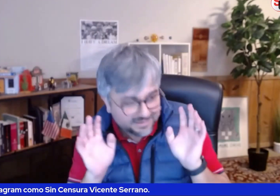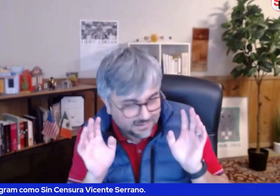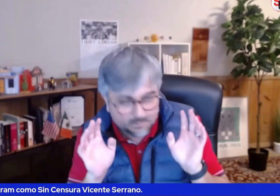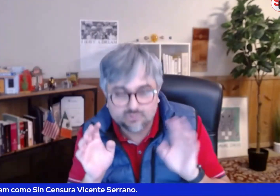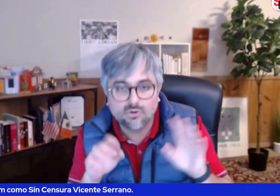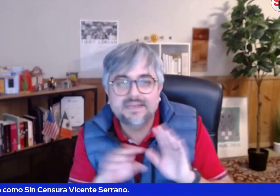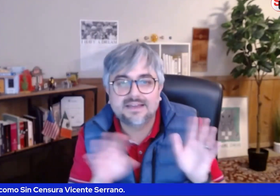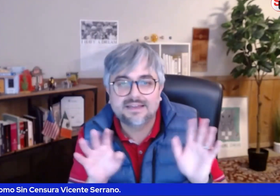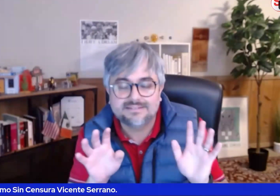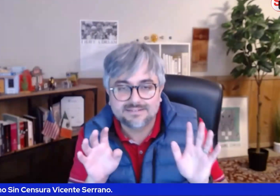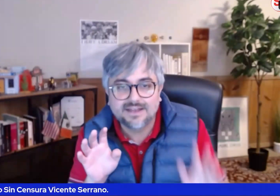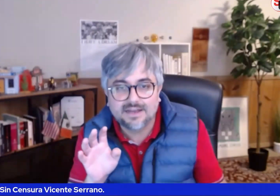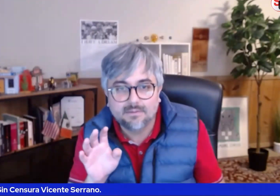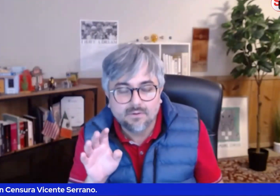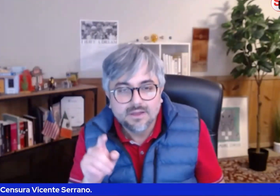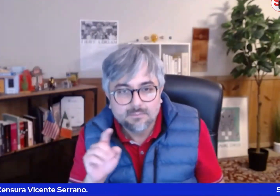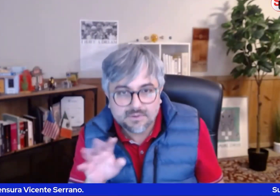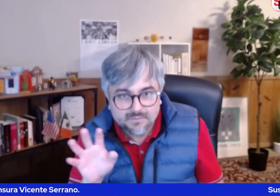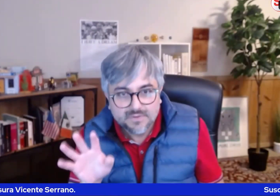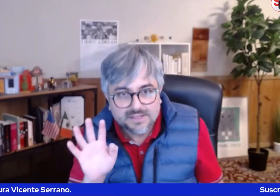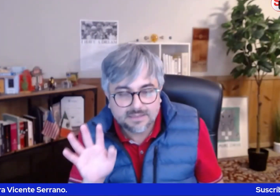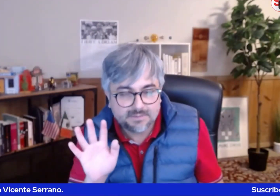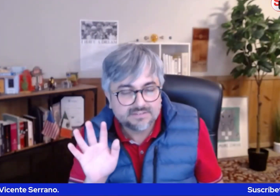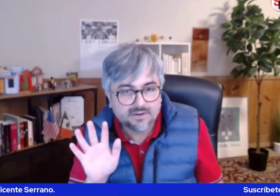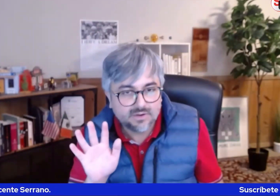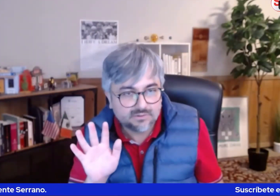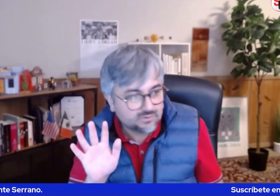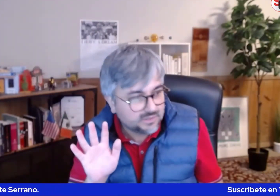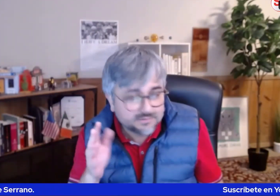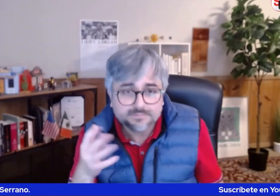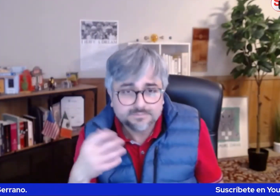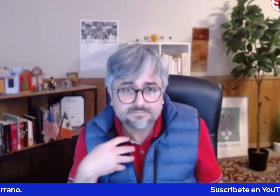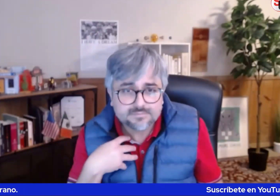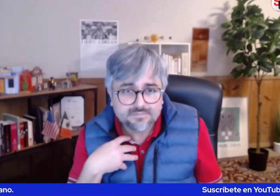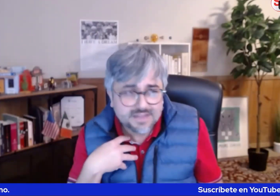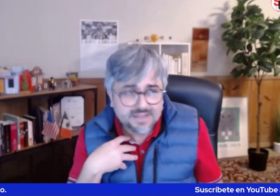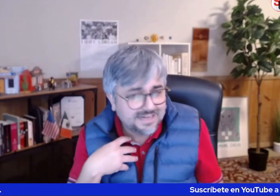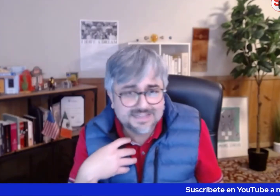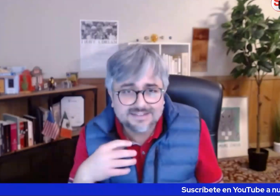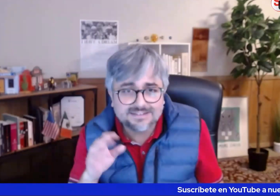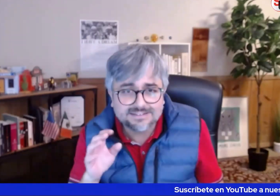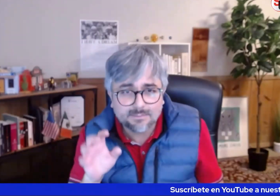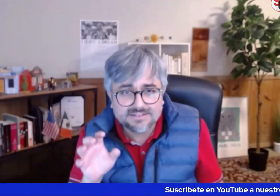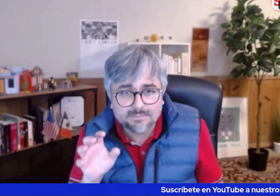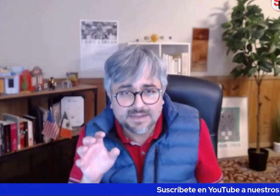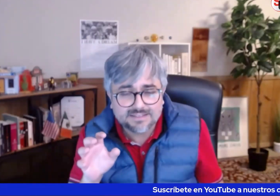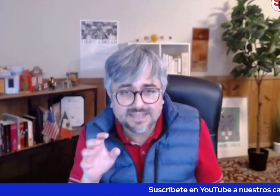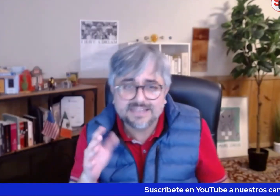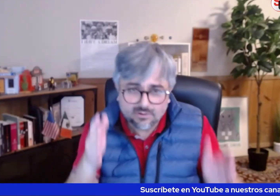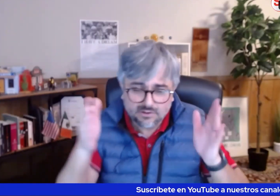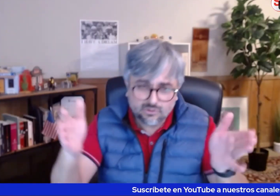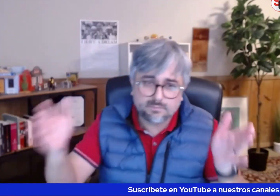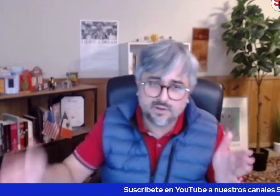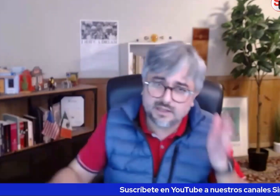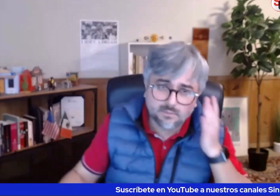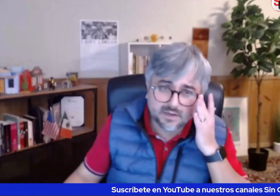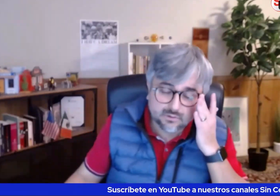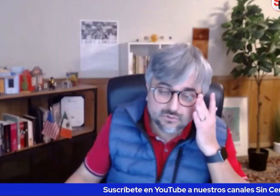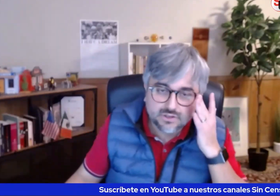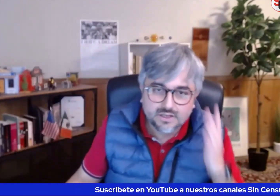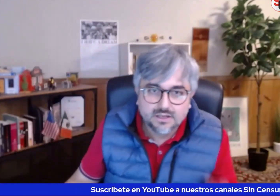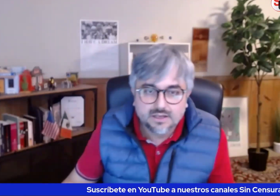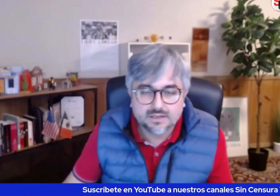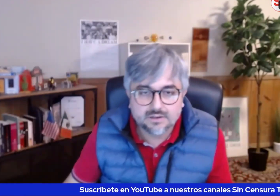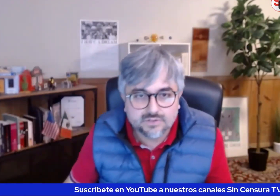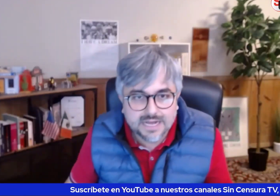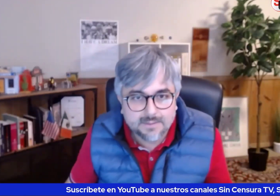una empresa demoscópica y ahí se acabó, pero hay que pensarlo en esos tres. La realidad es que también se plantea, y con eso le pido al equipo que